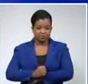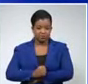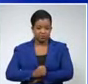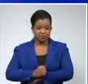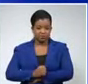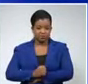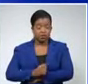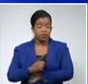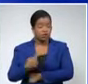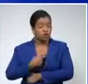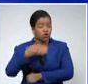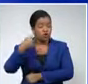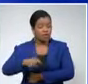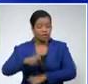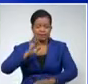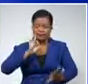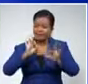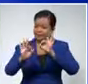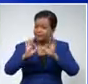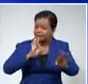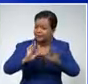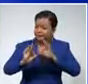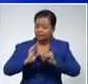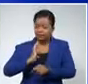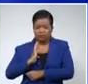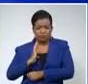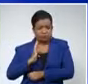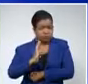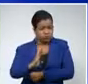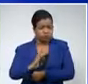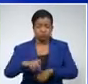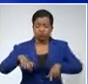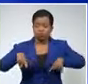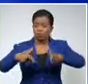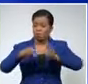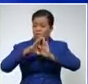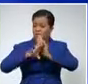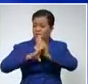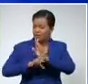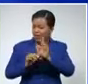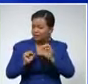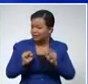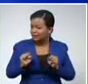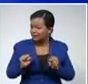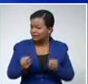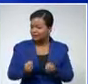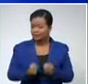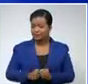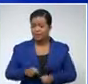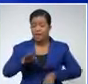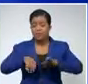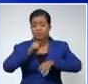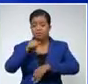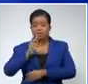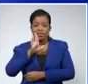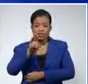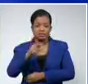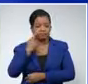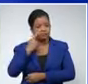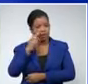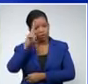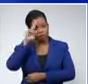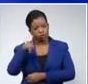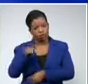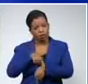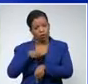seamos más cuidadosos, más respetuosos con lo que... Yo sé que hay gente que me dice, Durán, a la hora que tú das la conferencia, esa